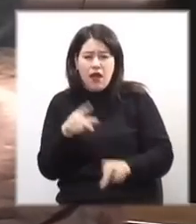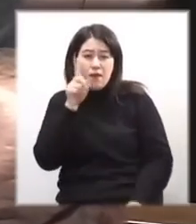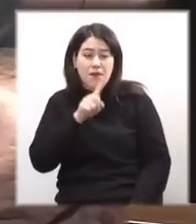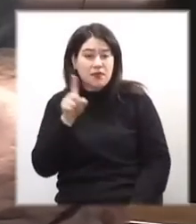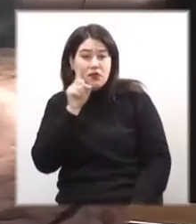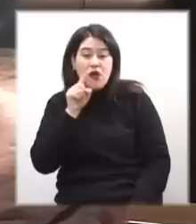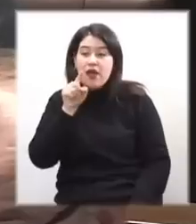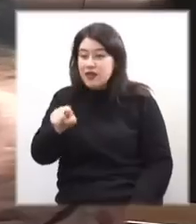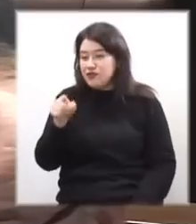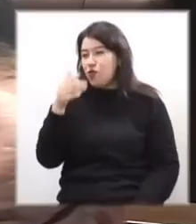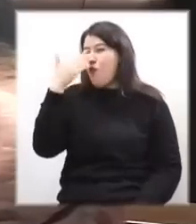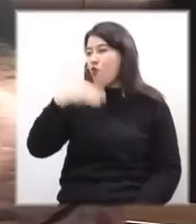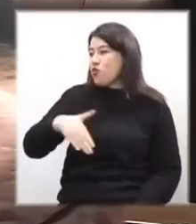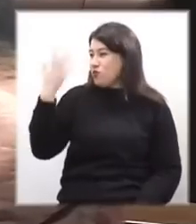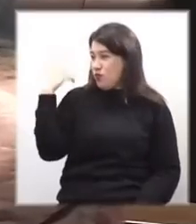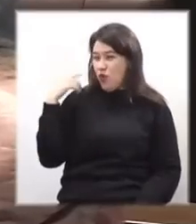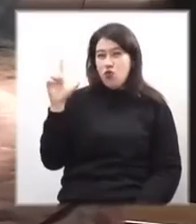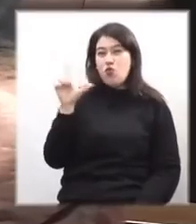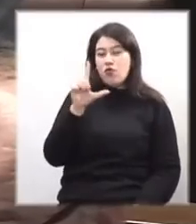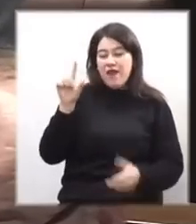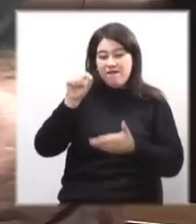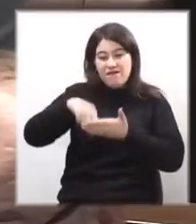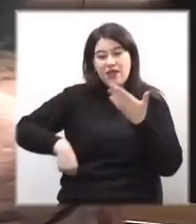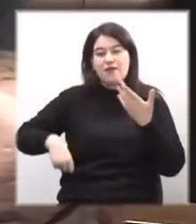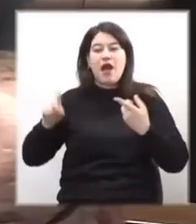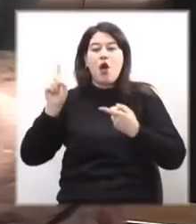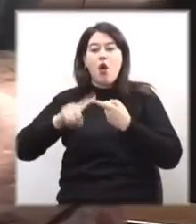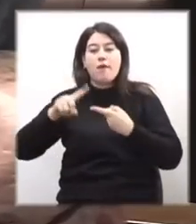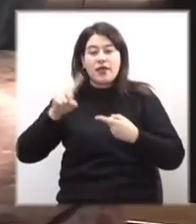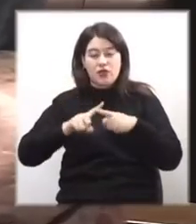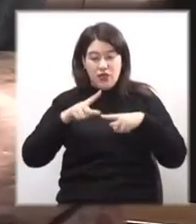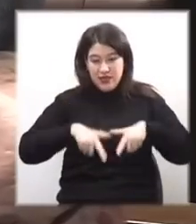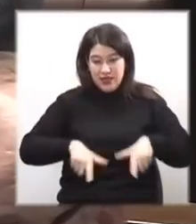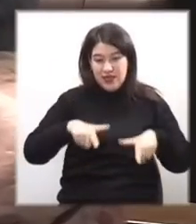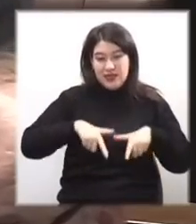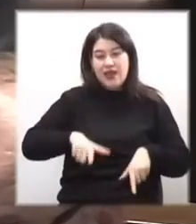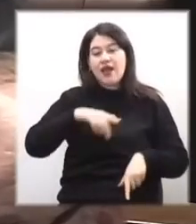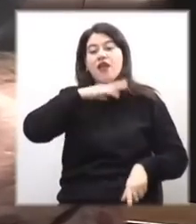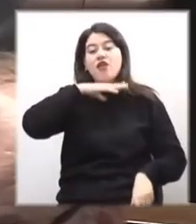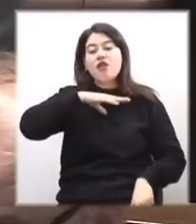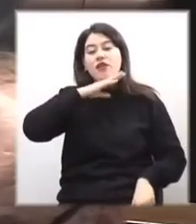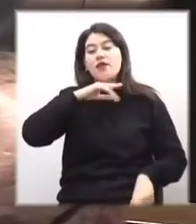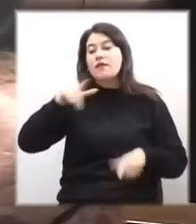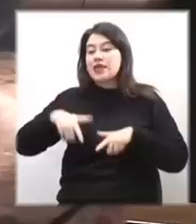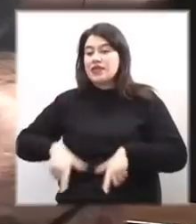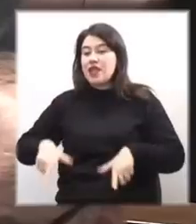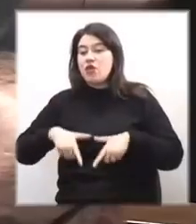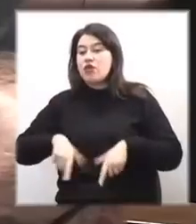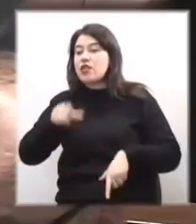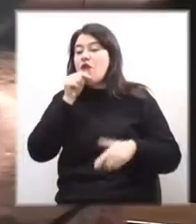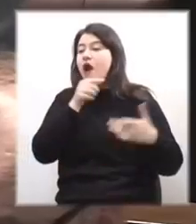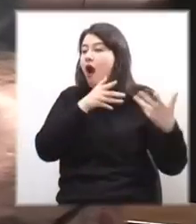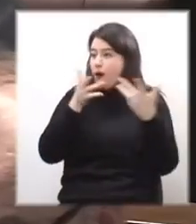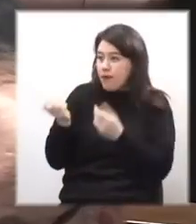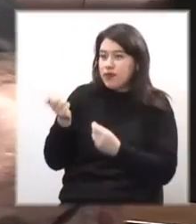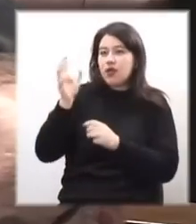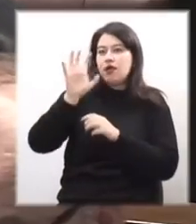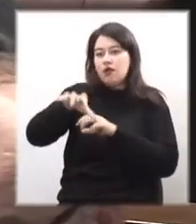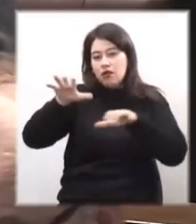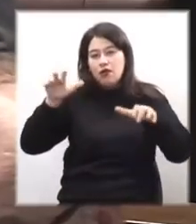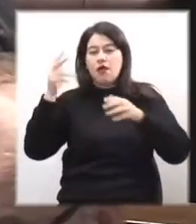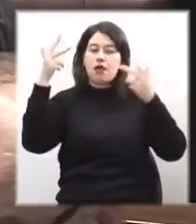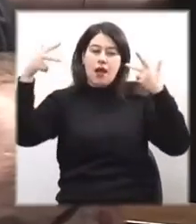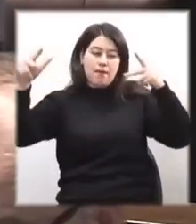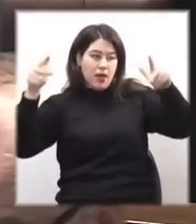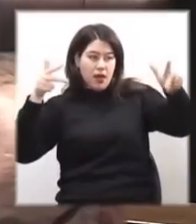Ahí tenemos lo que pasó el lunes, firmándose un convenio entre la Intendencia de Canelones y el Ministerio del Interior, apoyando la instalación de las cámaras